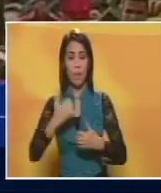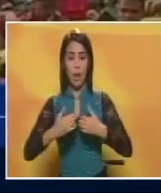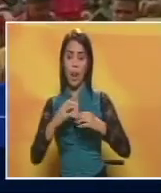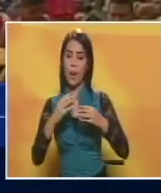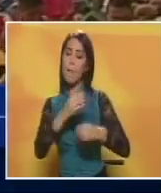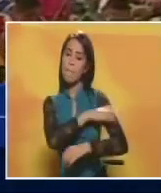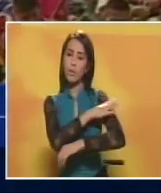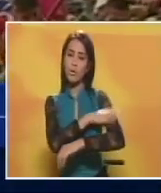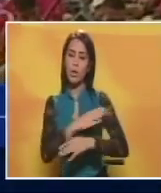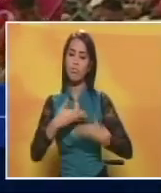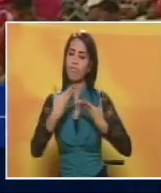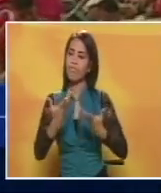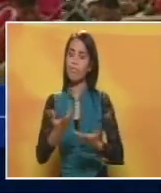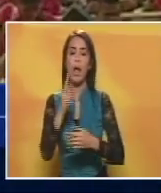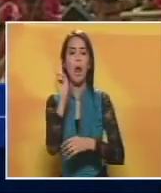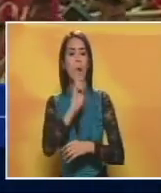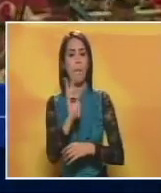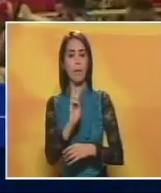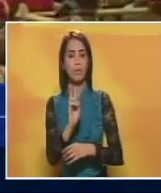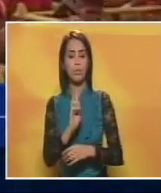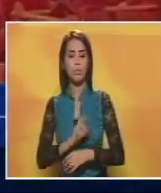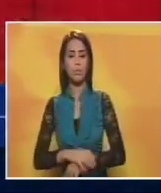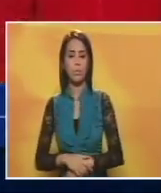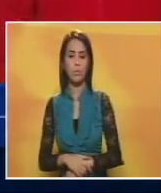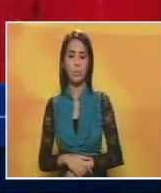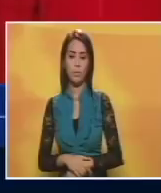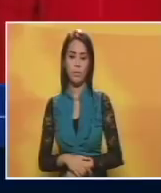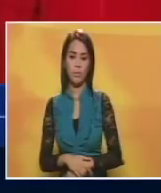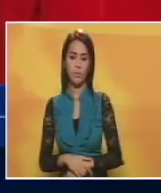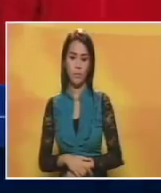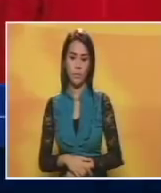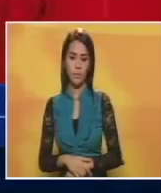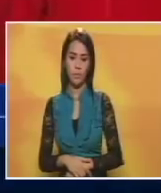opositores es entregar el país a intereses foráneos.